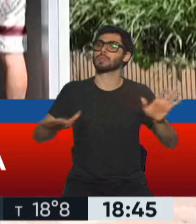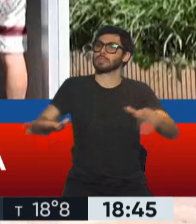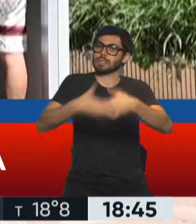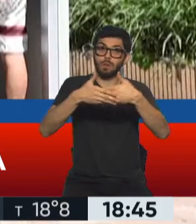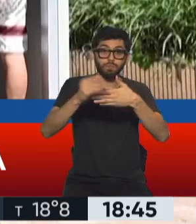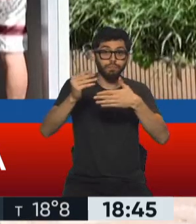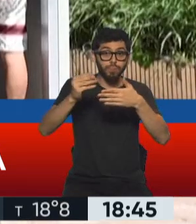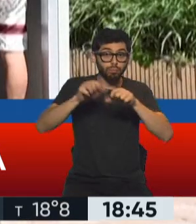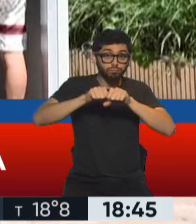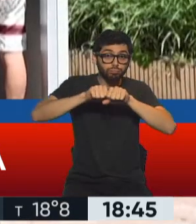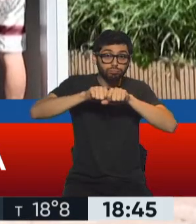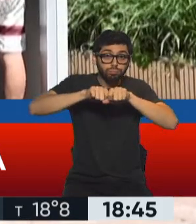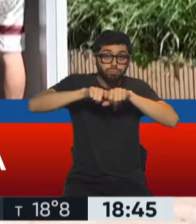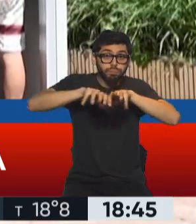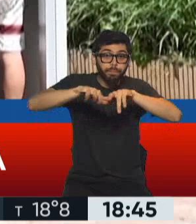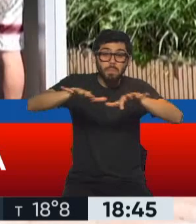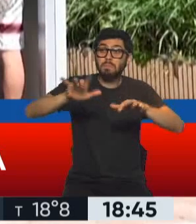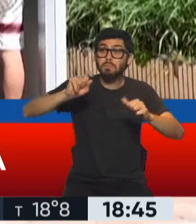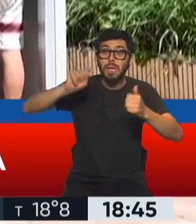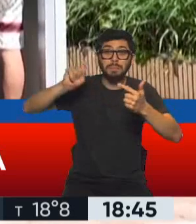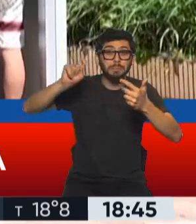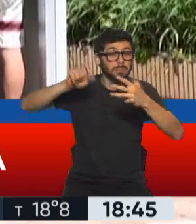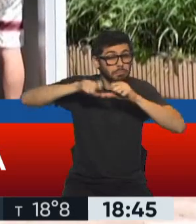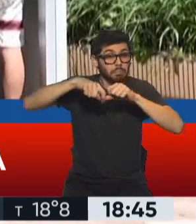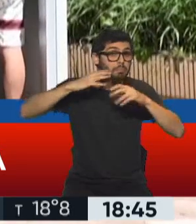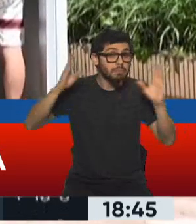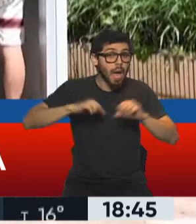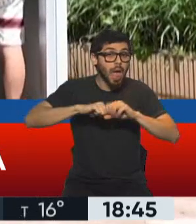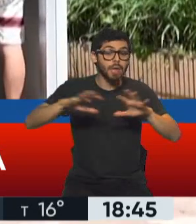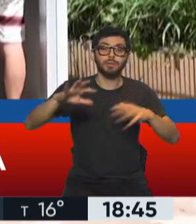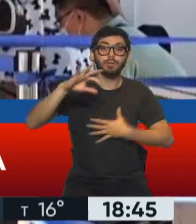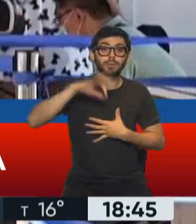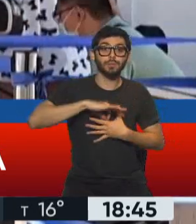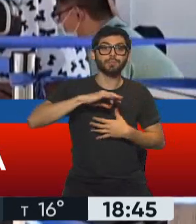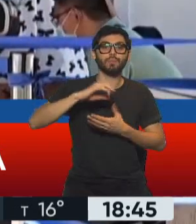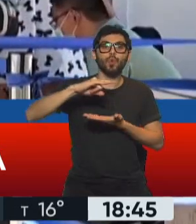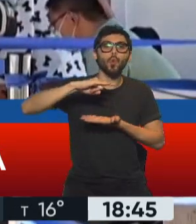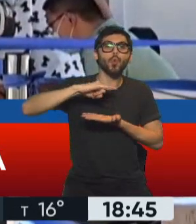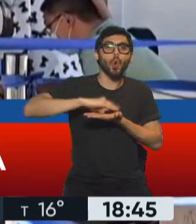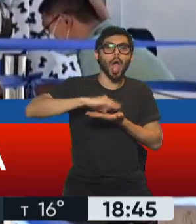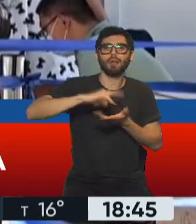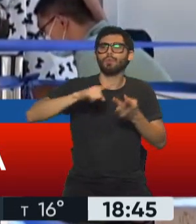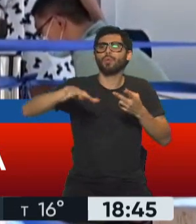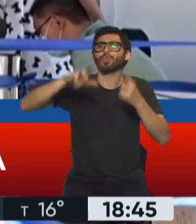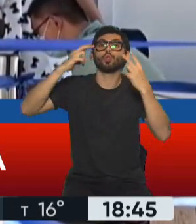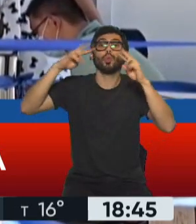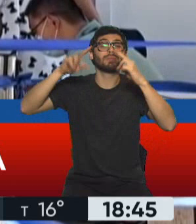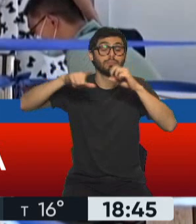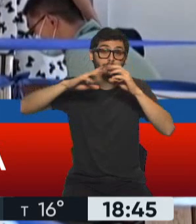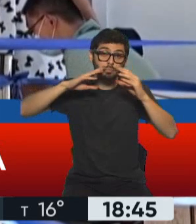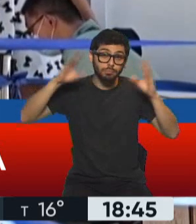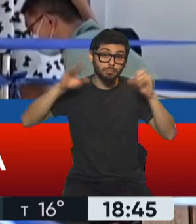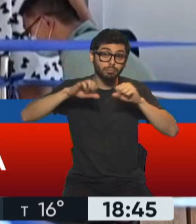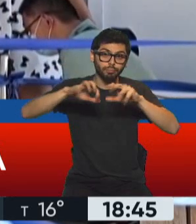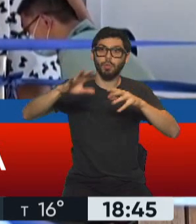brote el que están sufriendo de coronavirus en meses. Fueron detectados casos positivos en Wuhan y en ciudades turísticas. Se dieron por la